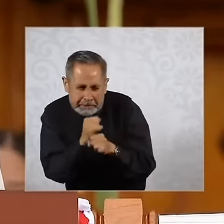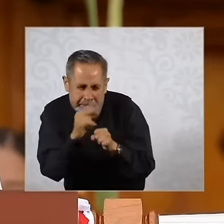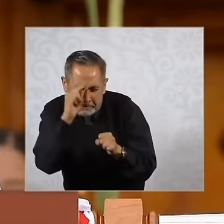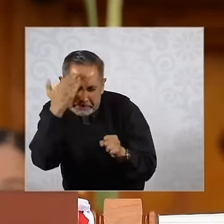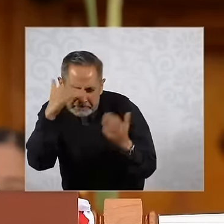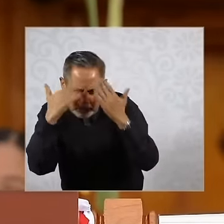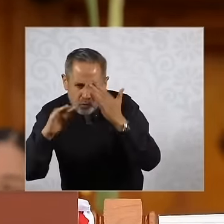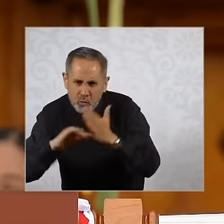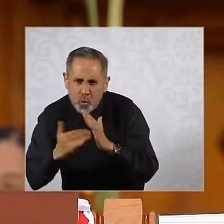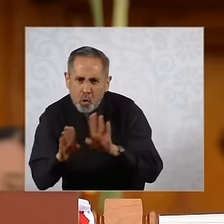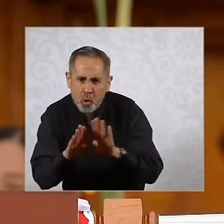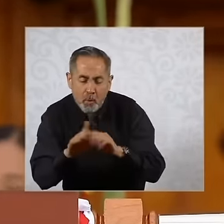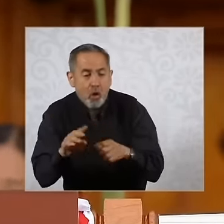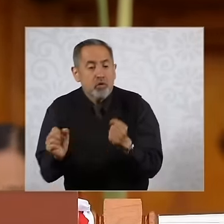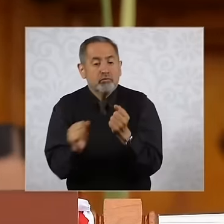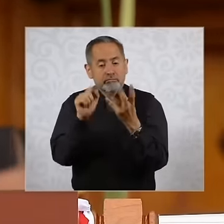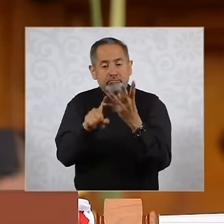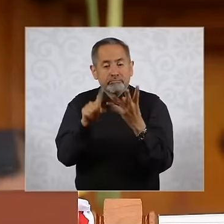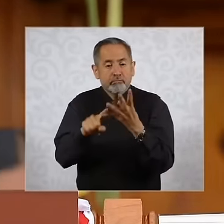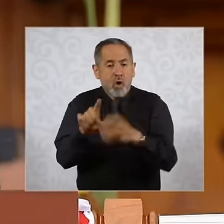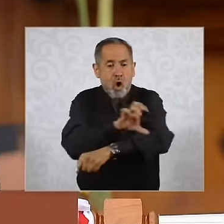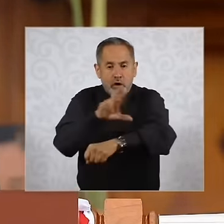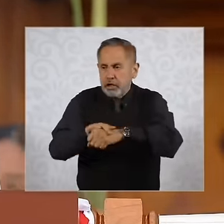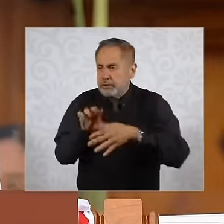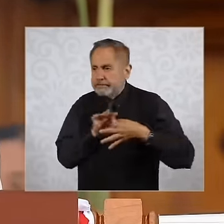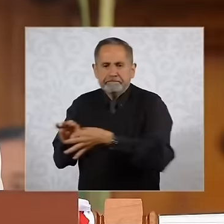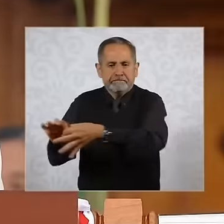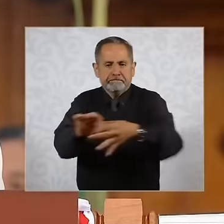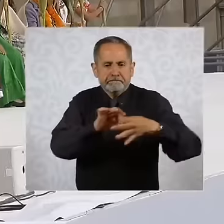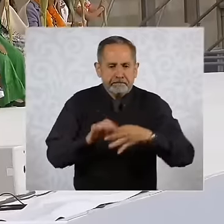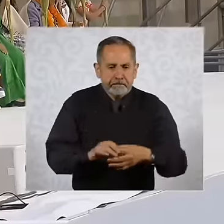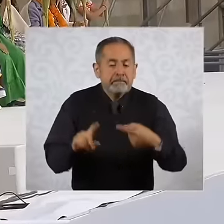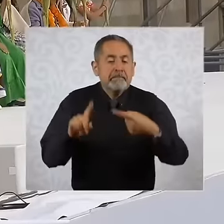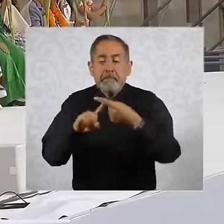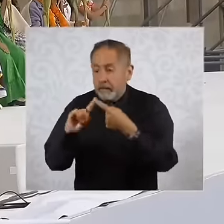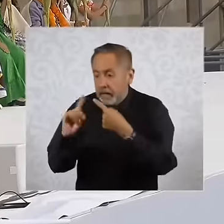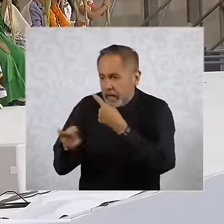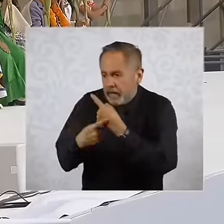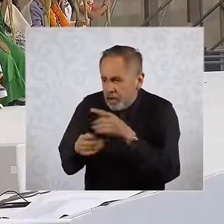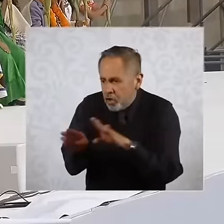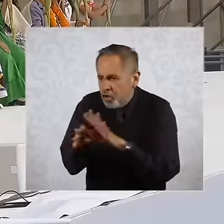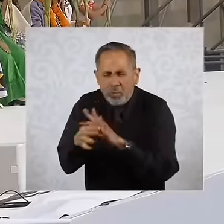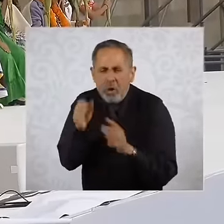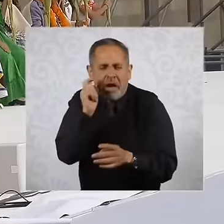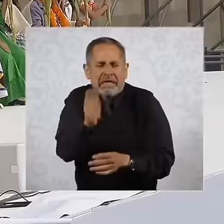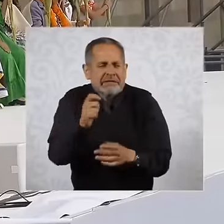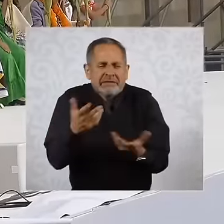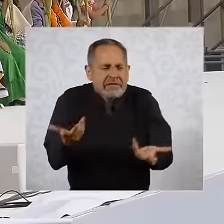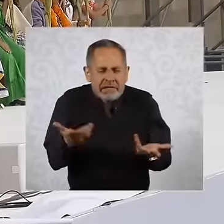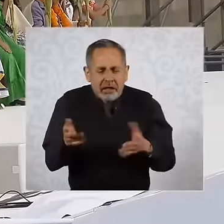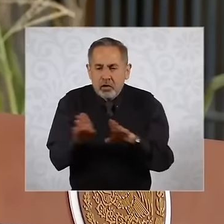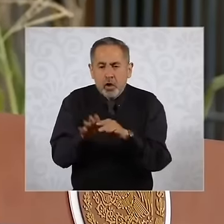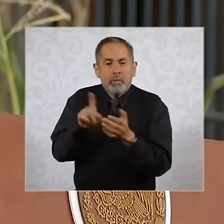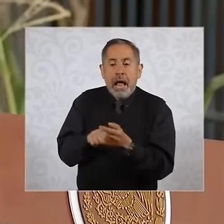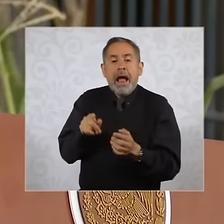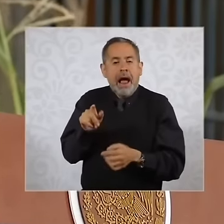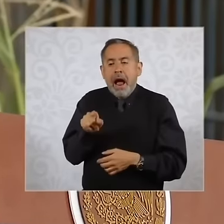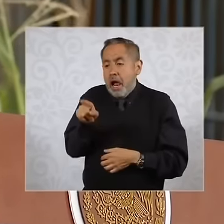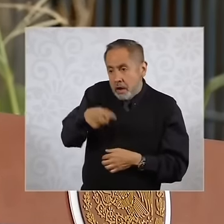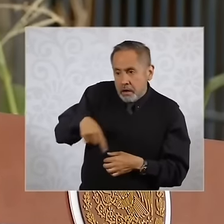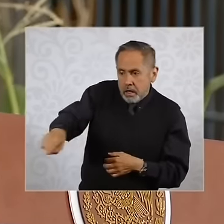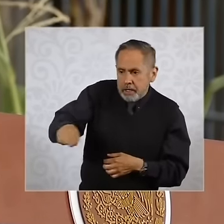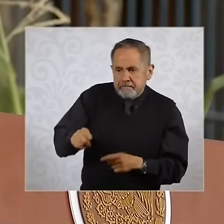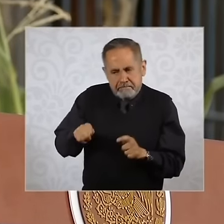y coordinación. Atención a las causas significa garantizar el derecho a